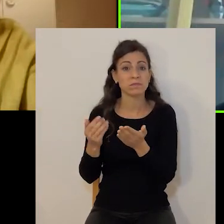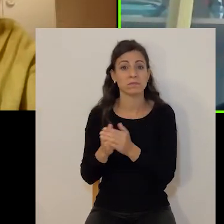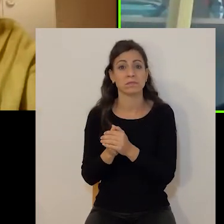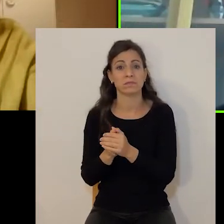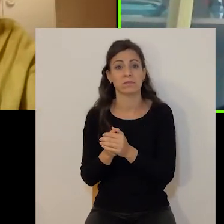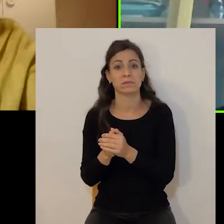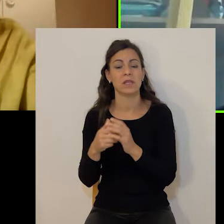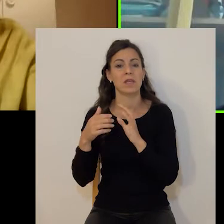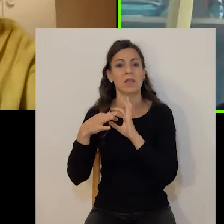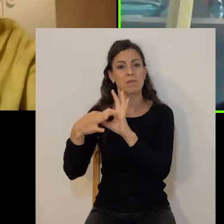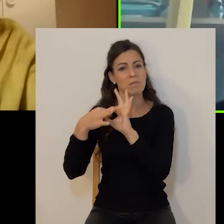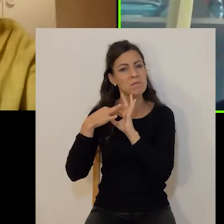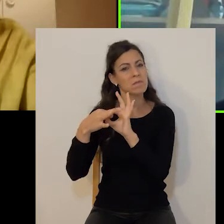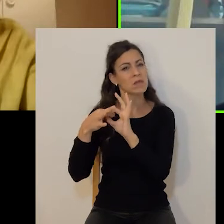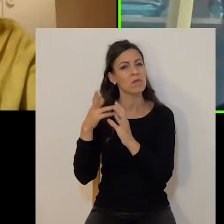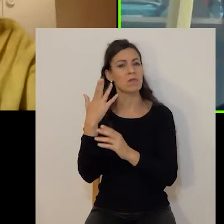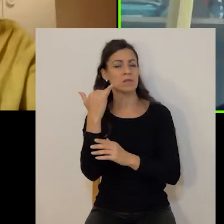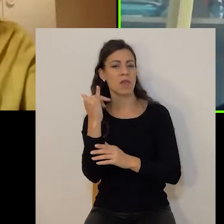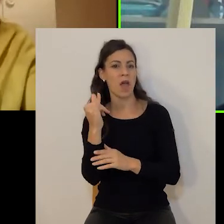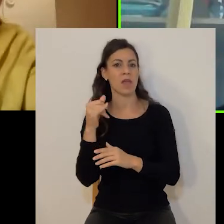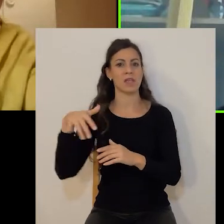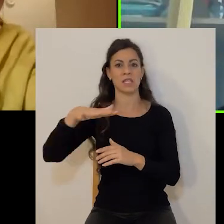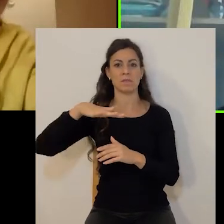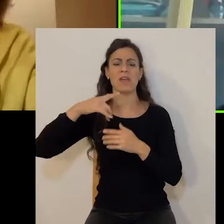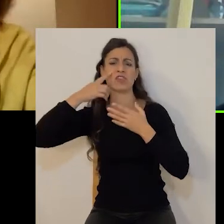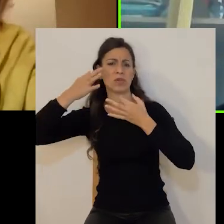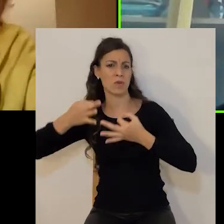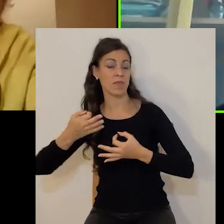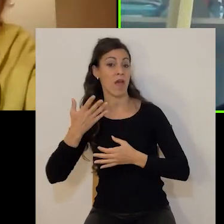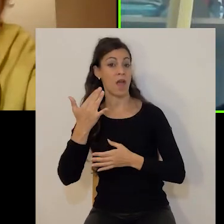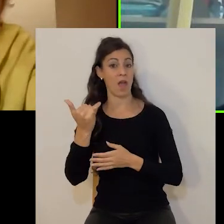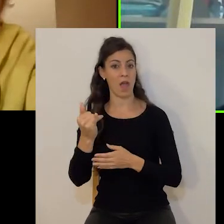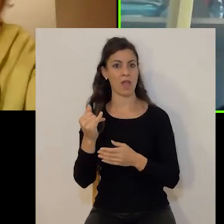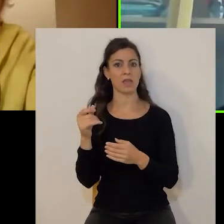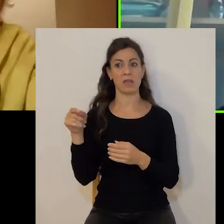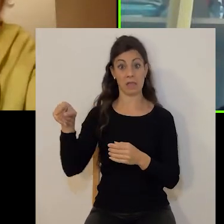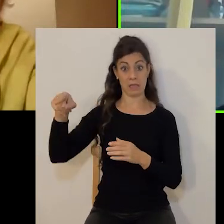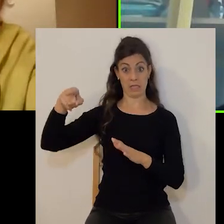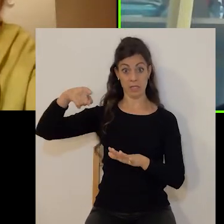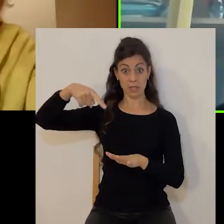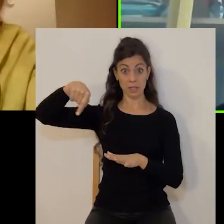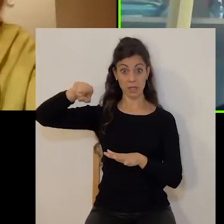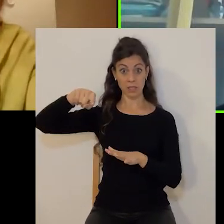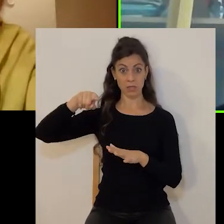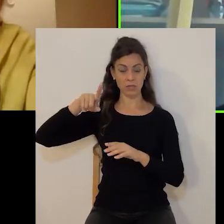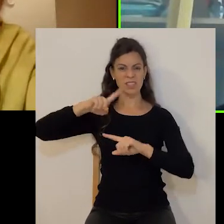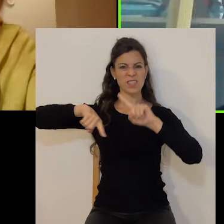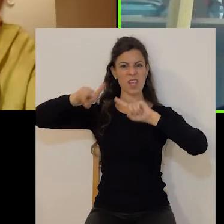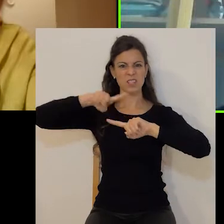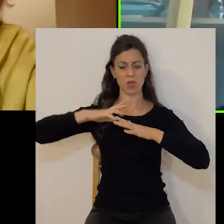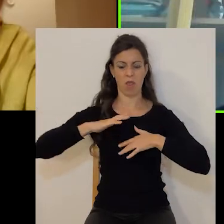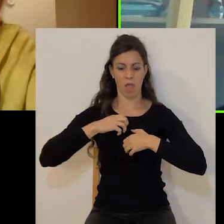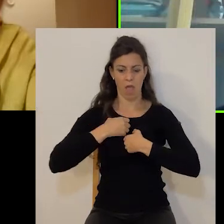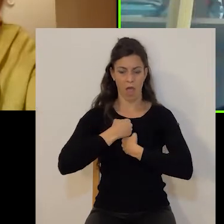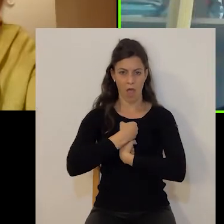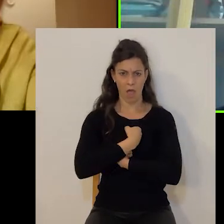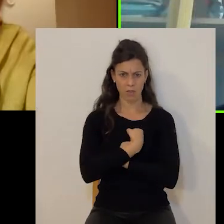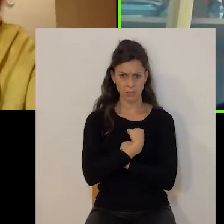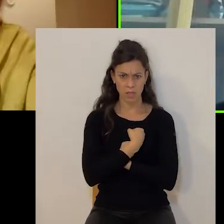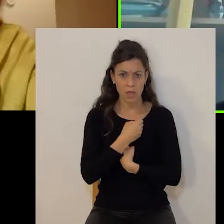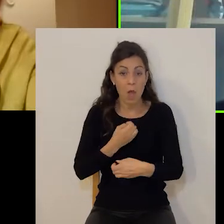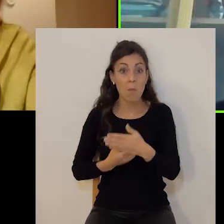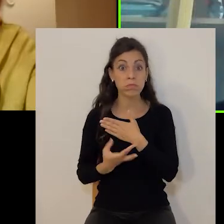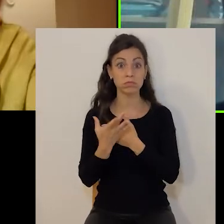que tienen vínculos, que tienen espacios de seguridad, cómo han desarrollado trastornos de ansiedad. Y el trastorno de